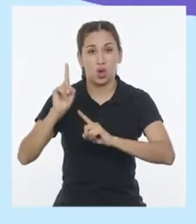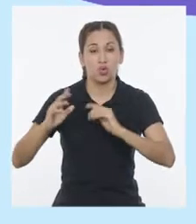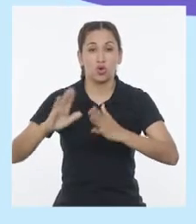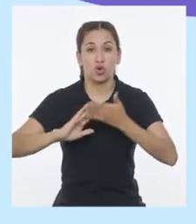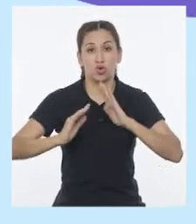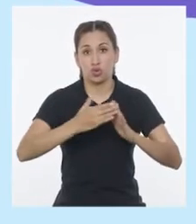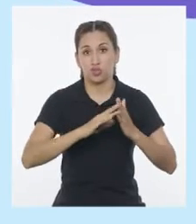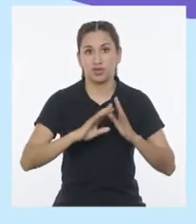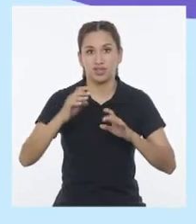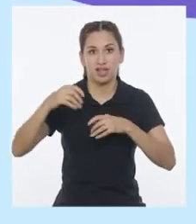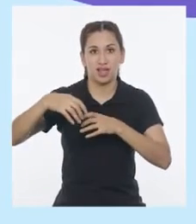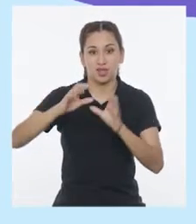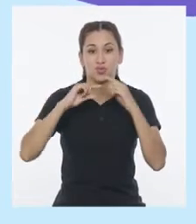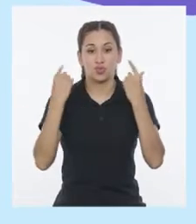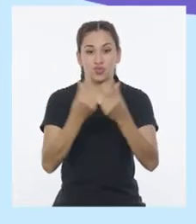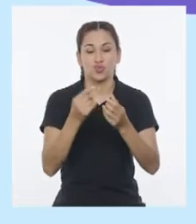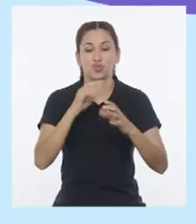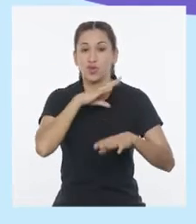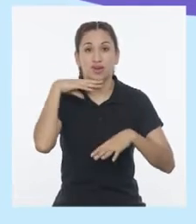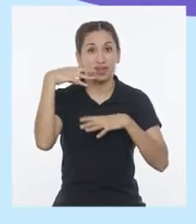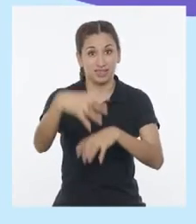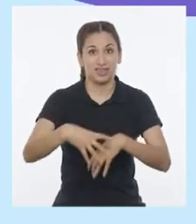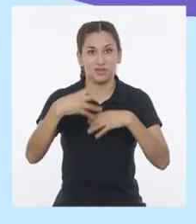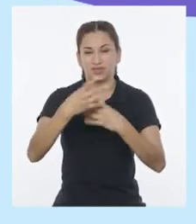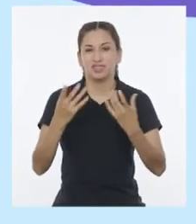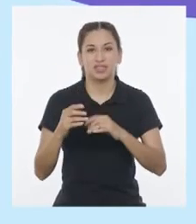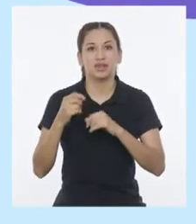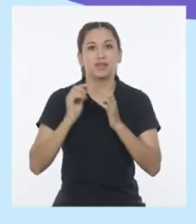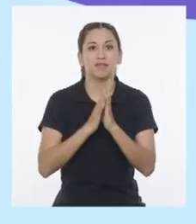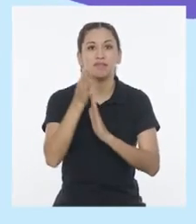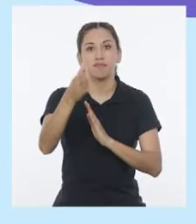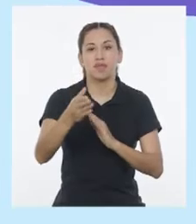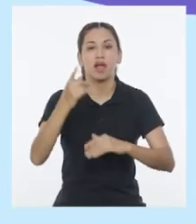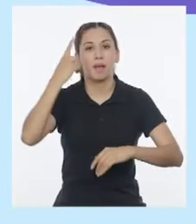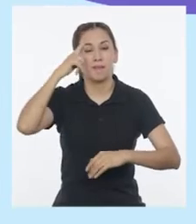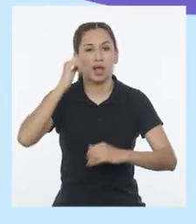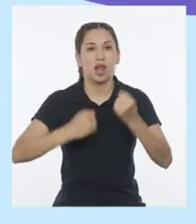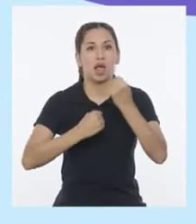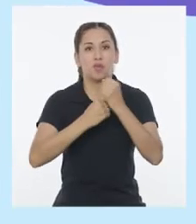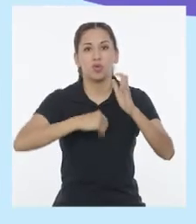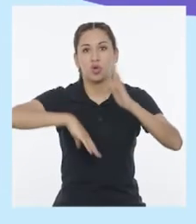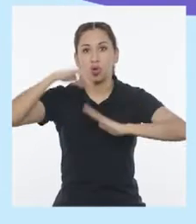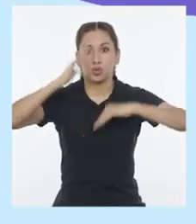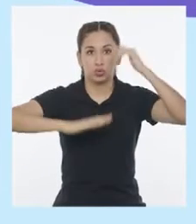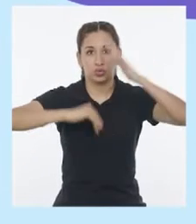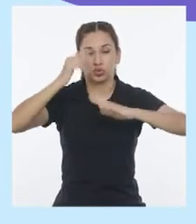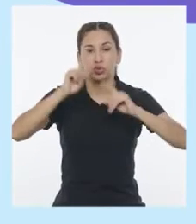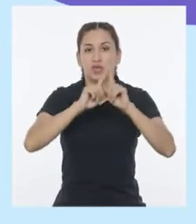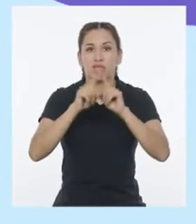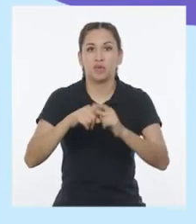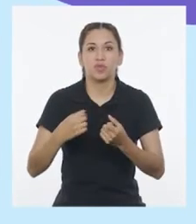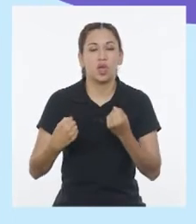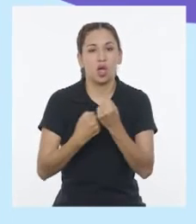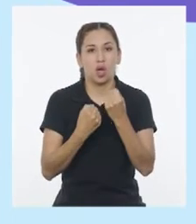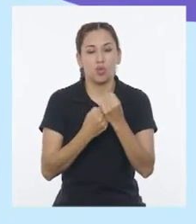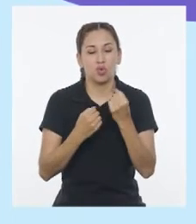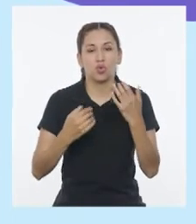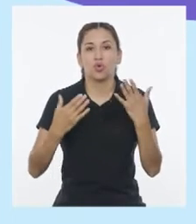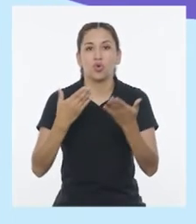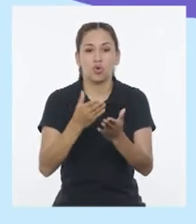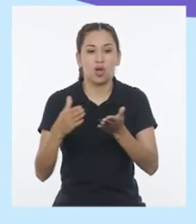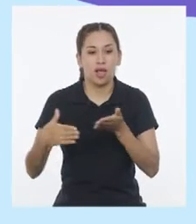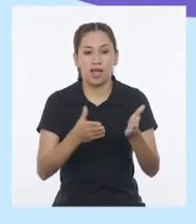algunas comunidades, las rondas campesinas participan en faenas para construcción o mantenimiento de las obras